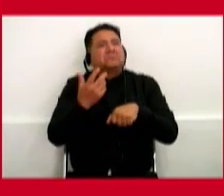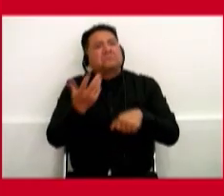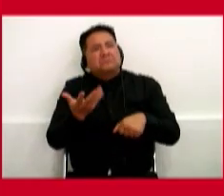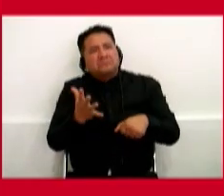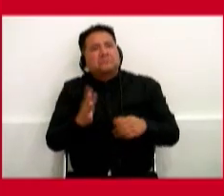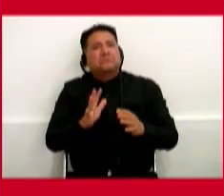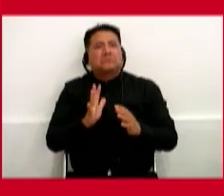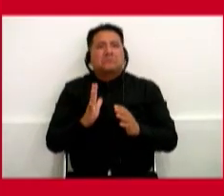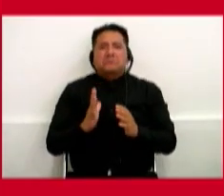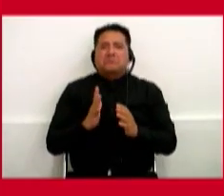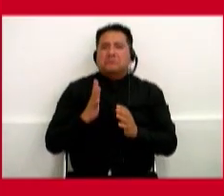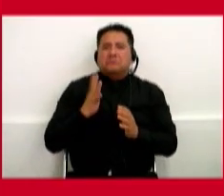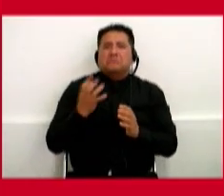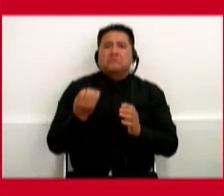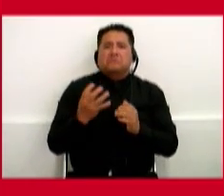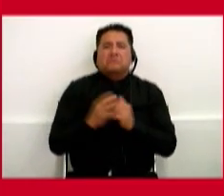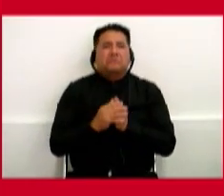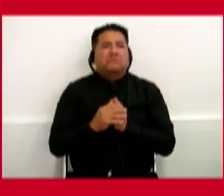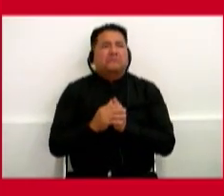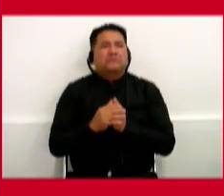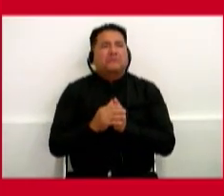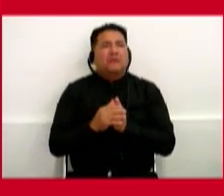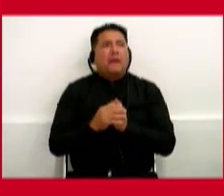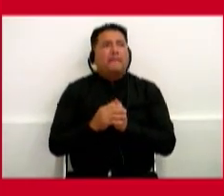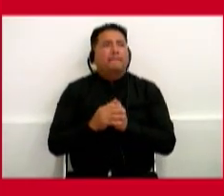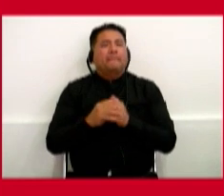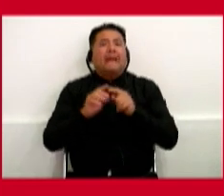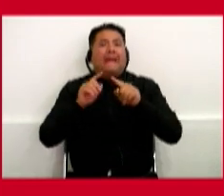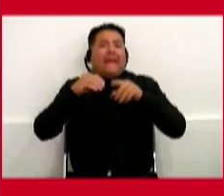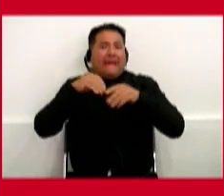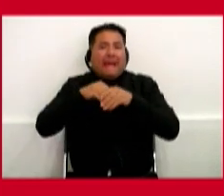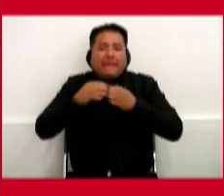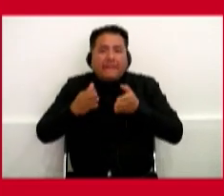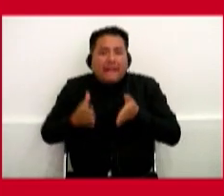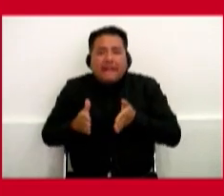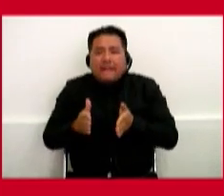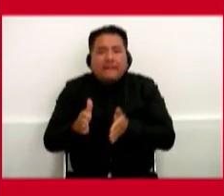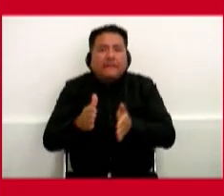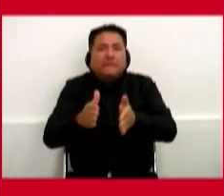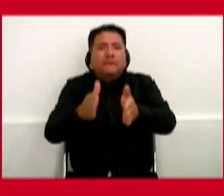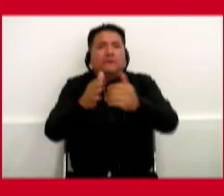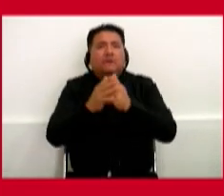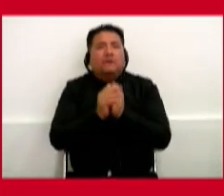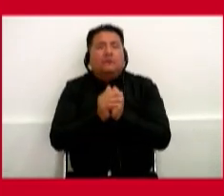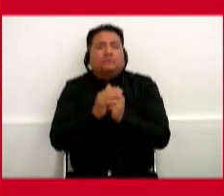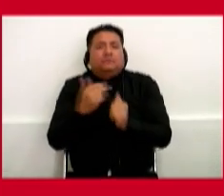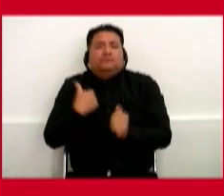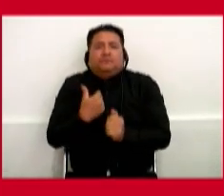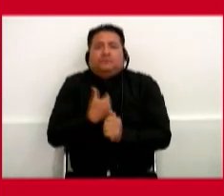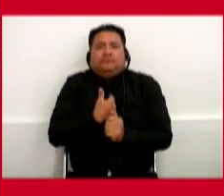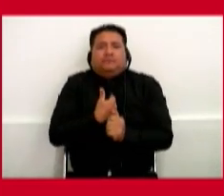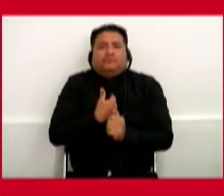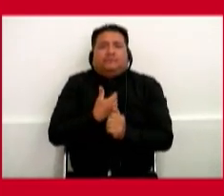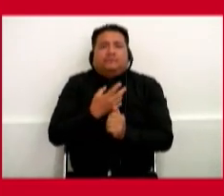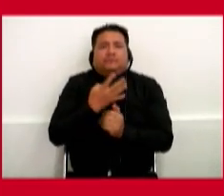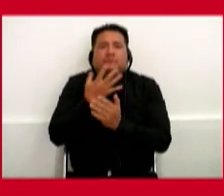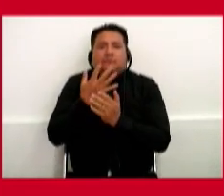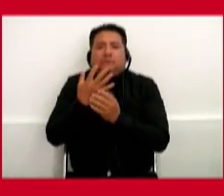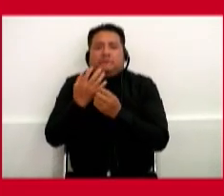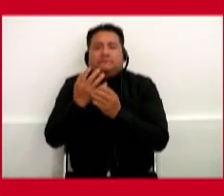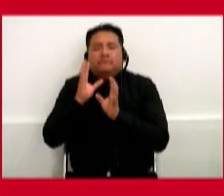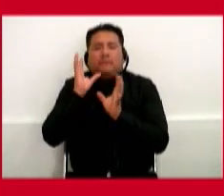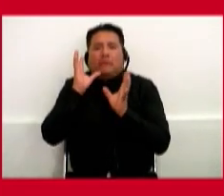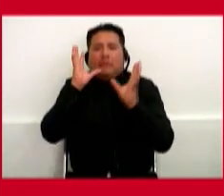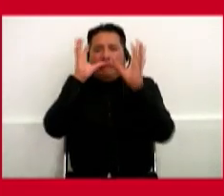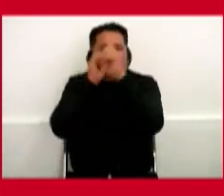embargo, en el camino, nosotros hemos un poco descuidado algo muy importante, los procedimientos, ¿no? Los